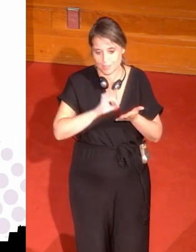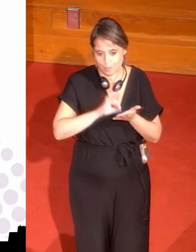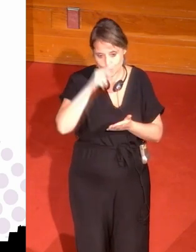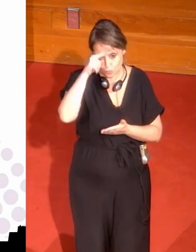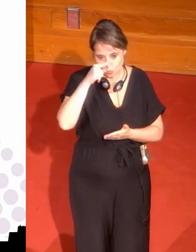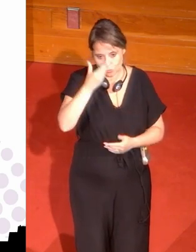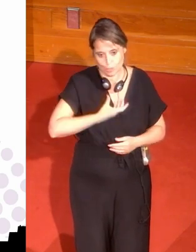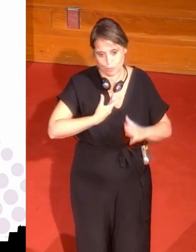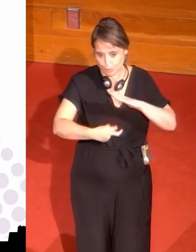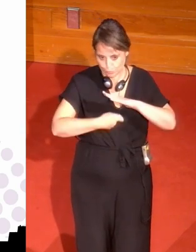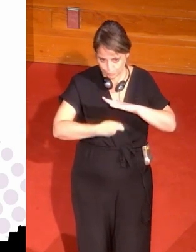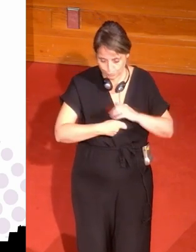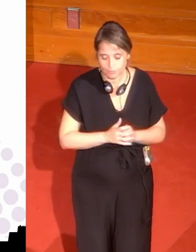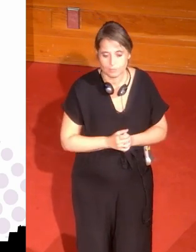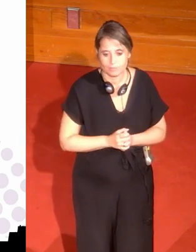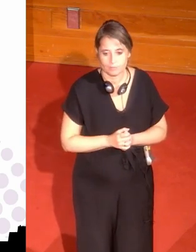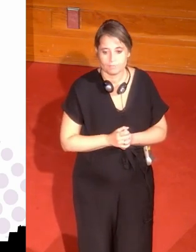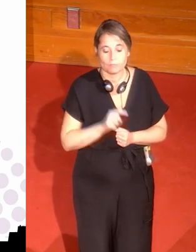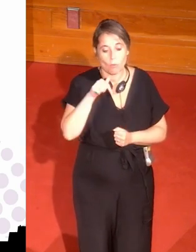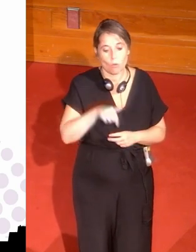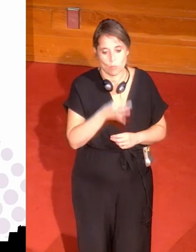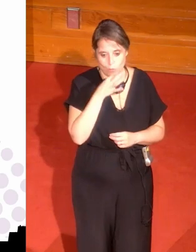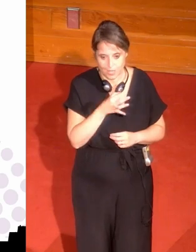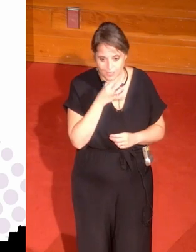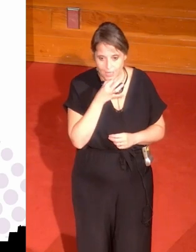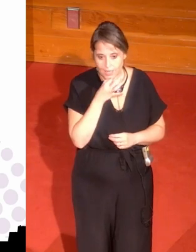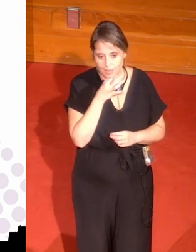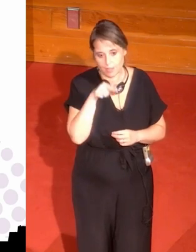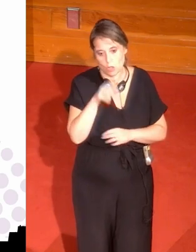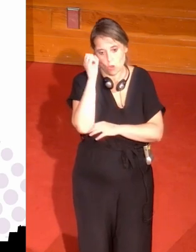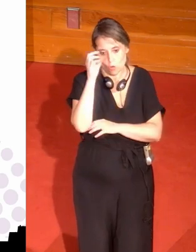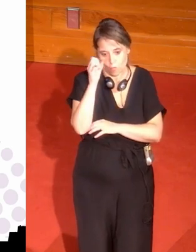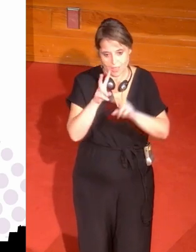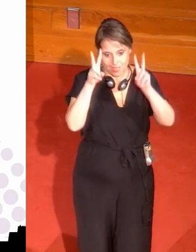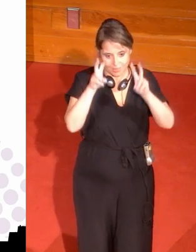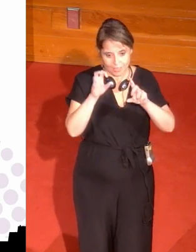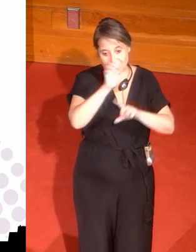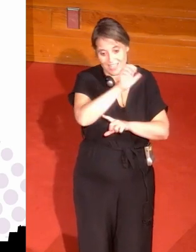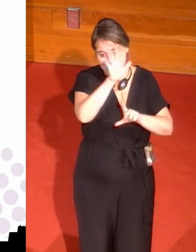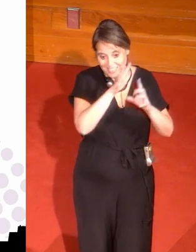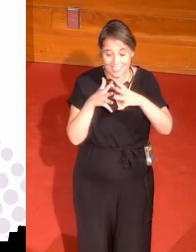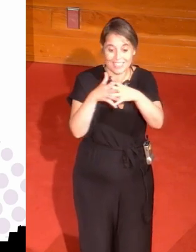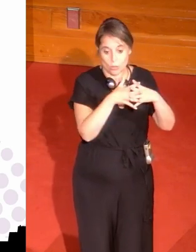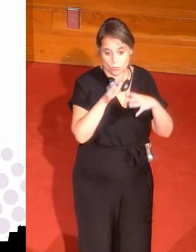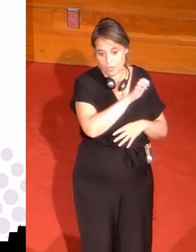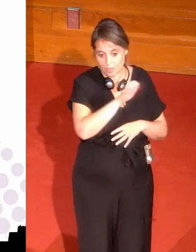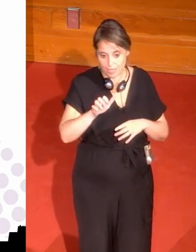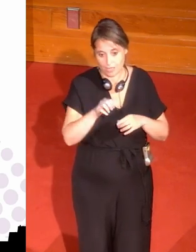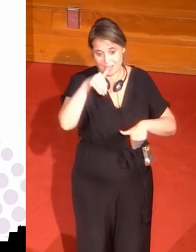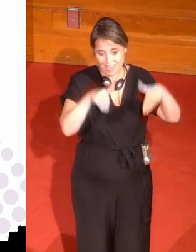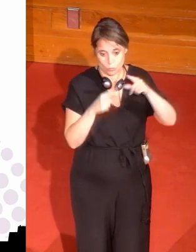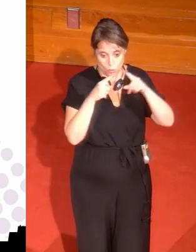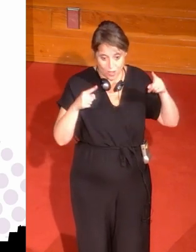ayuntamiento de Victoria gaste y esta tarde tenemos programada la conferencia titulada Estados Unidos y Europa en un año electoral